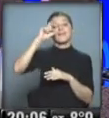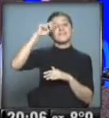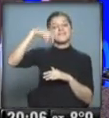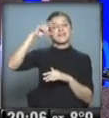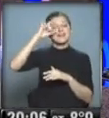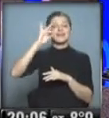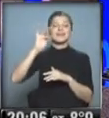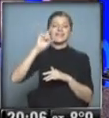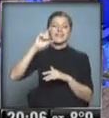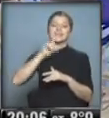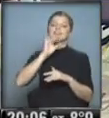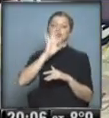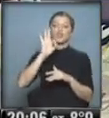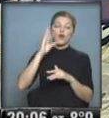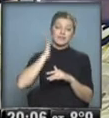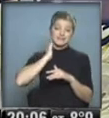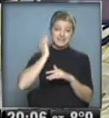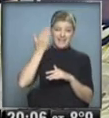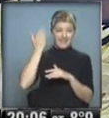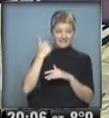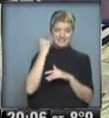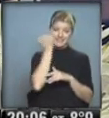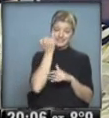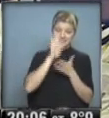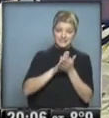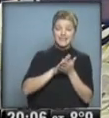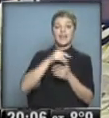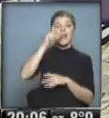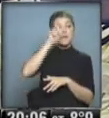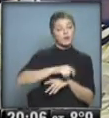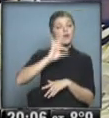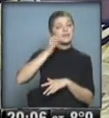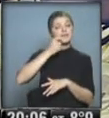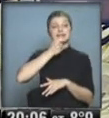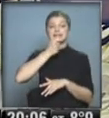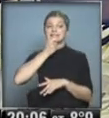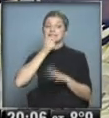santuario. El discípulo que sabe que sin Cristo no hay luz.